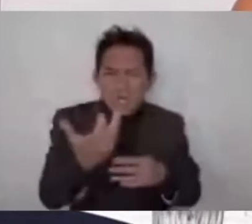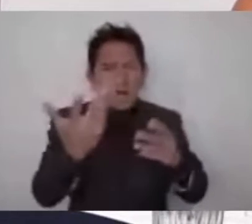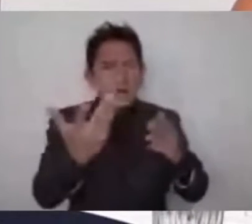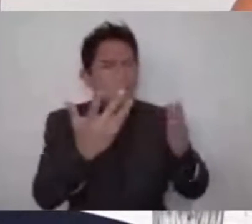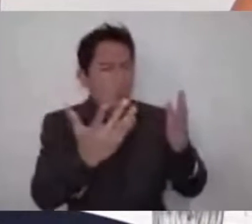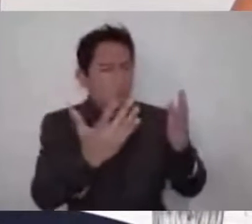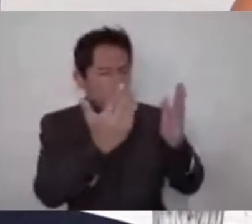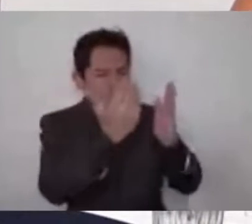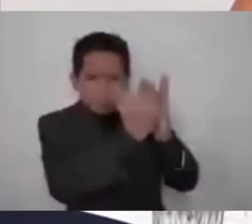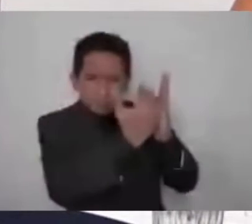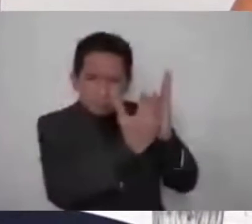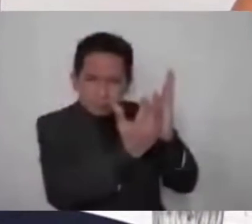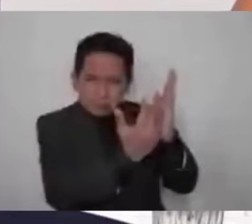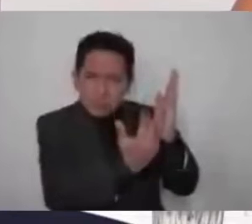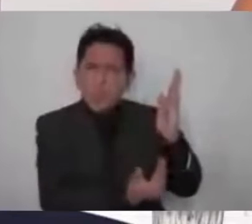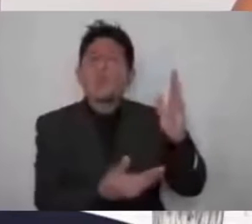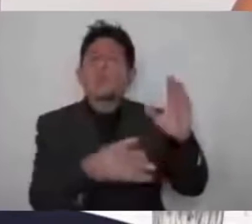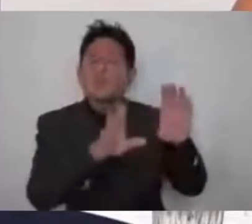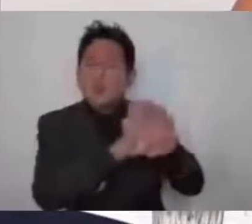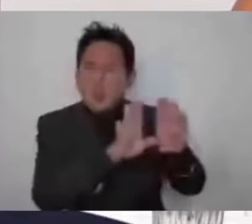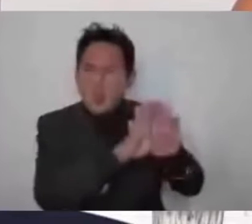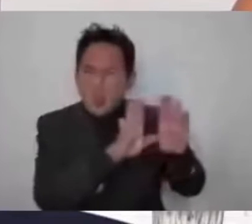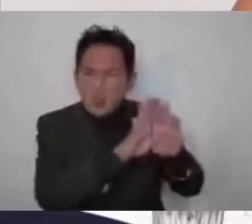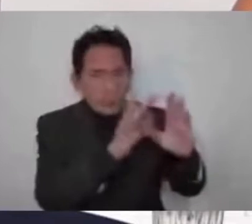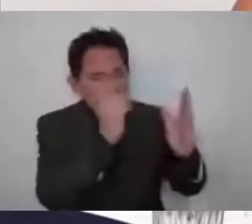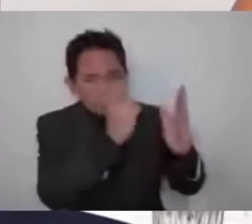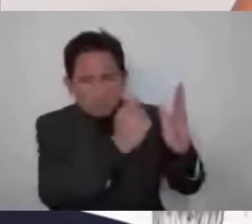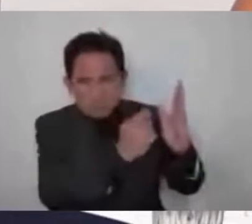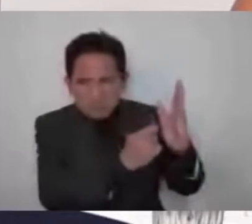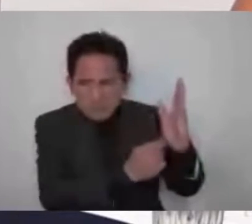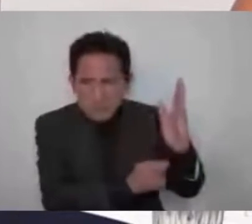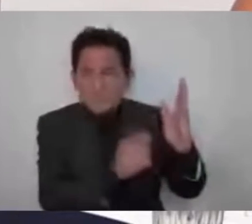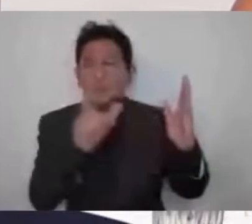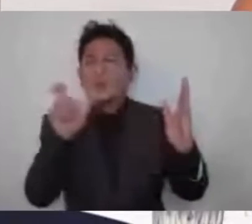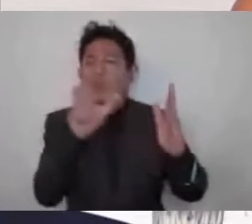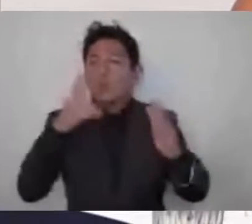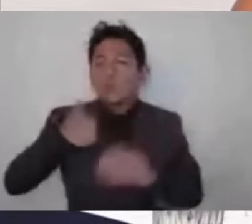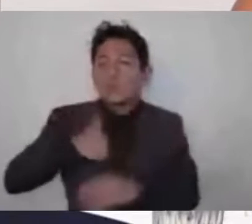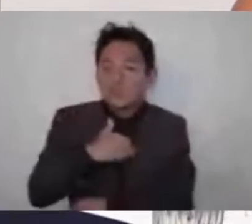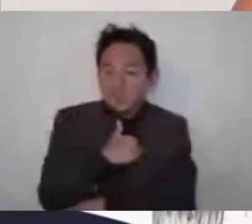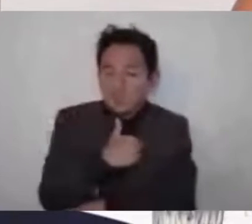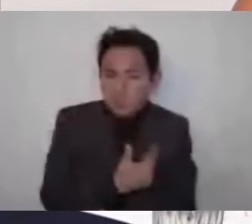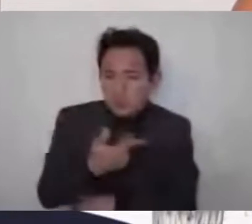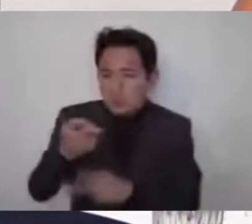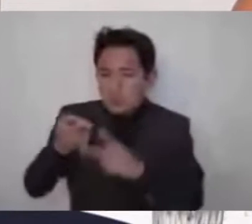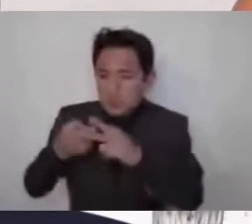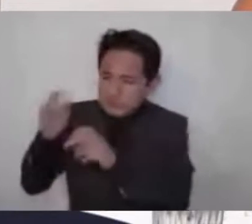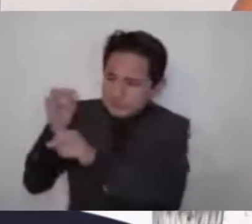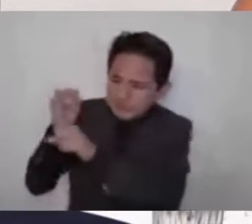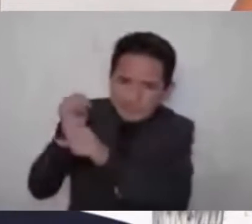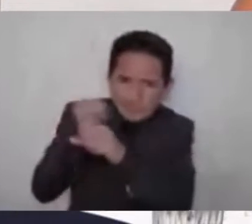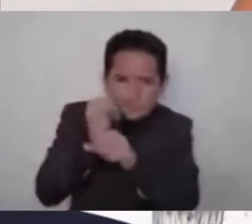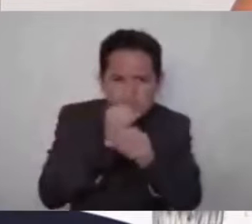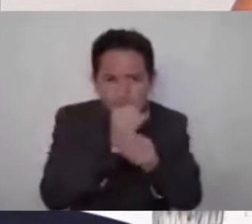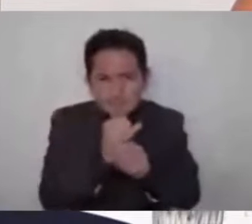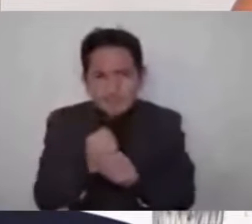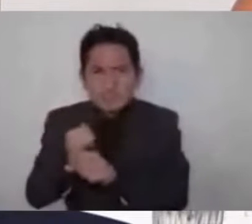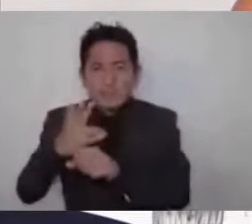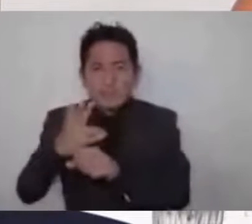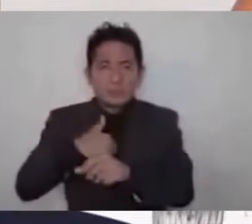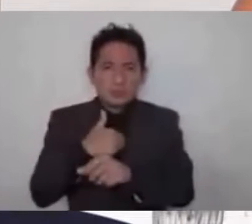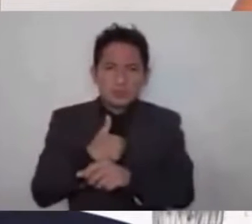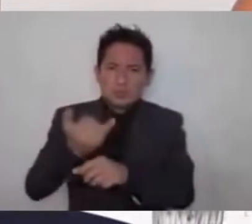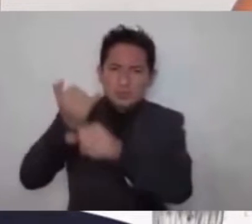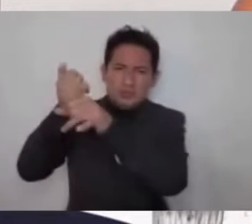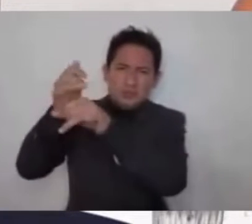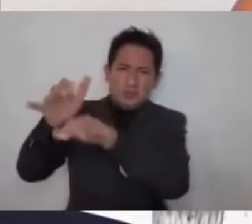precedentes y como les digo pues fue revisar toda la doctrina constitucional en materia de detenciones ver